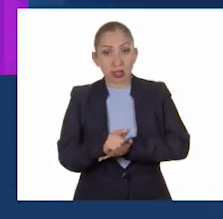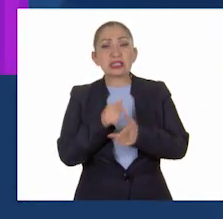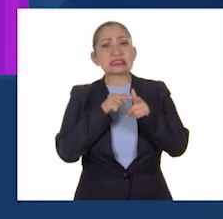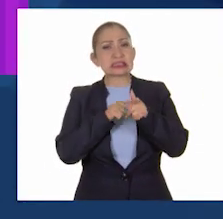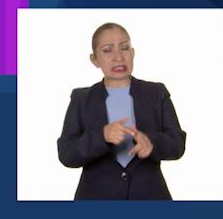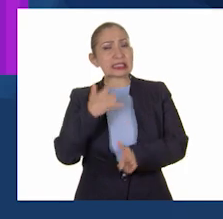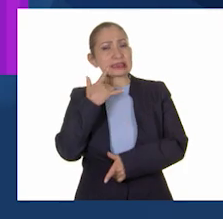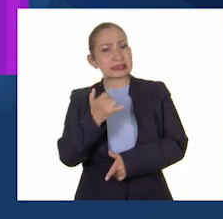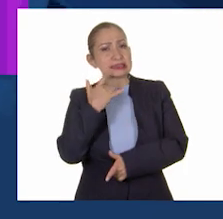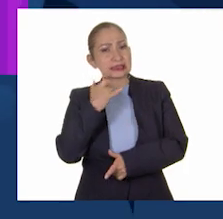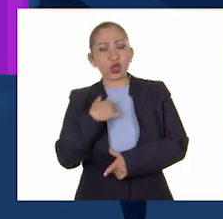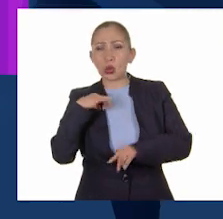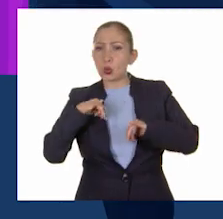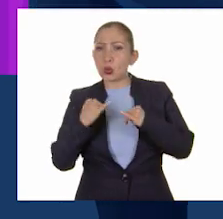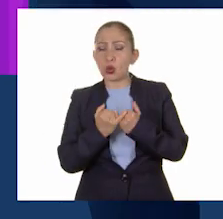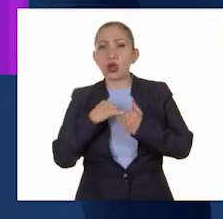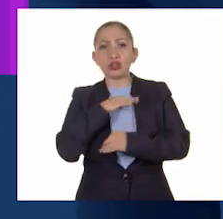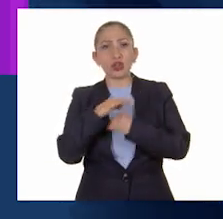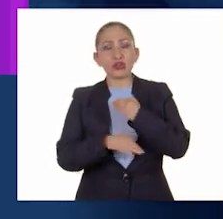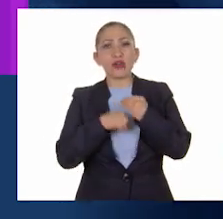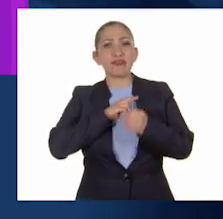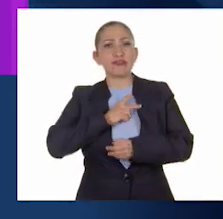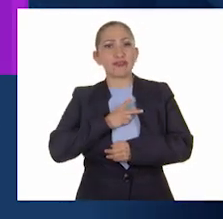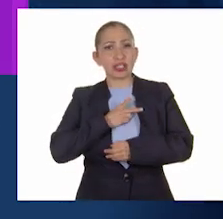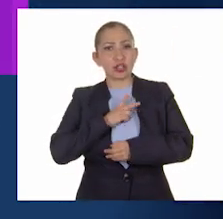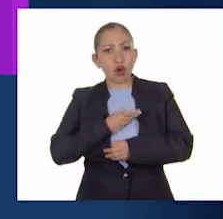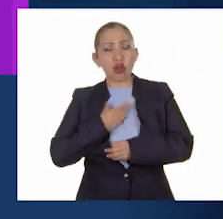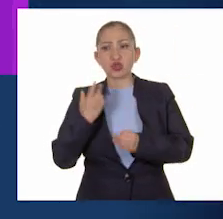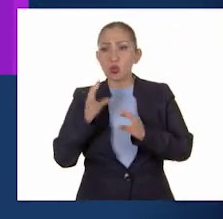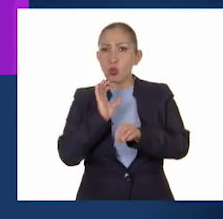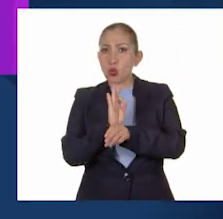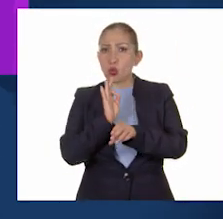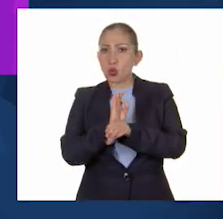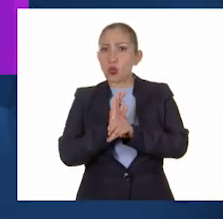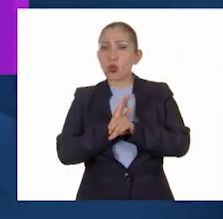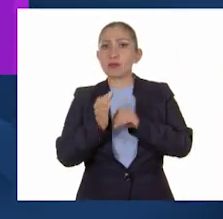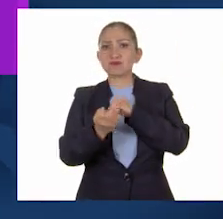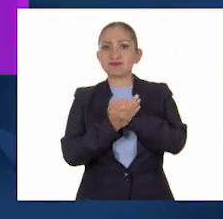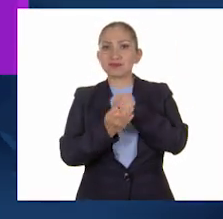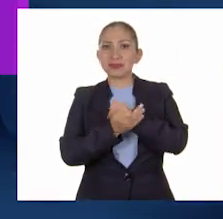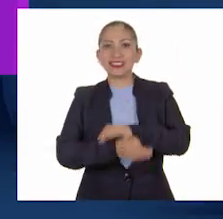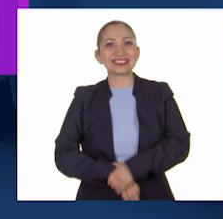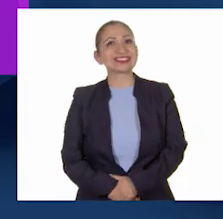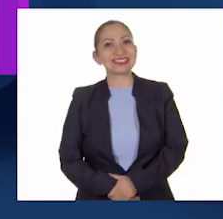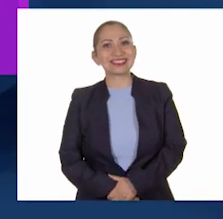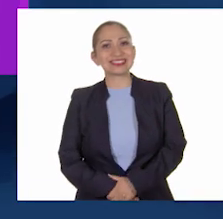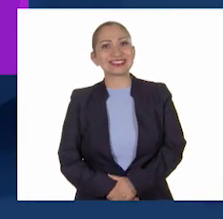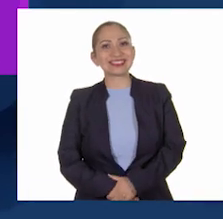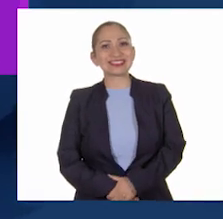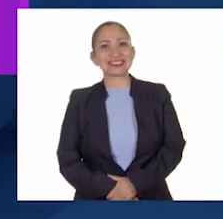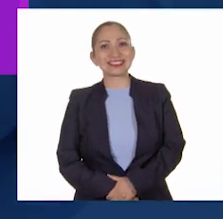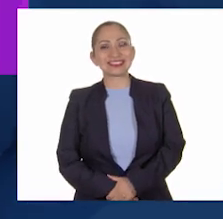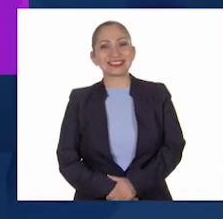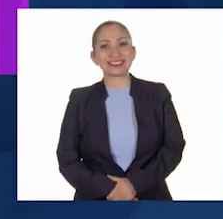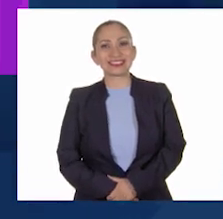Sigamos luchando juntos contra este virus, cuidándonos los unos a los otros.